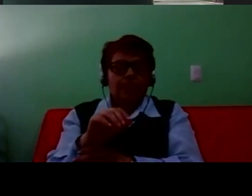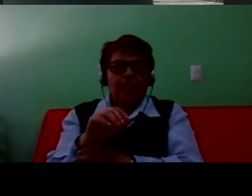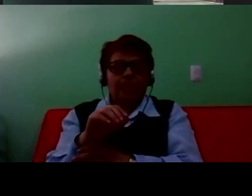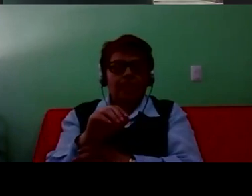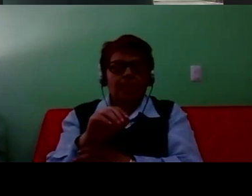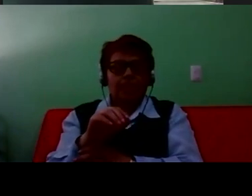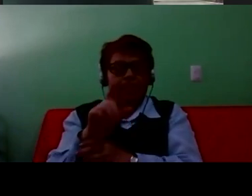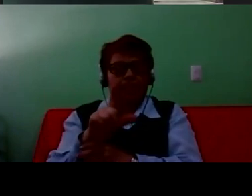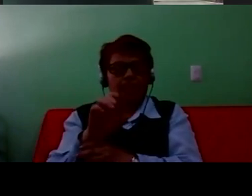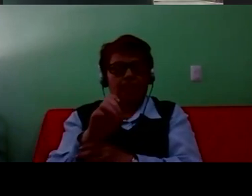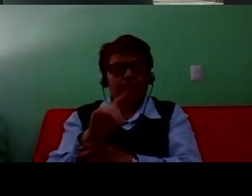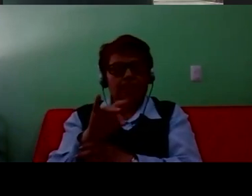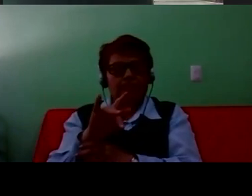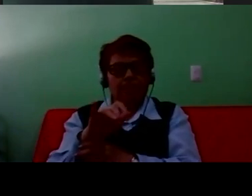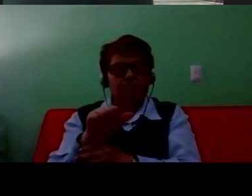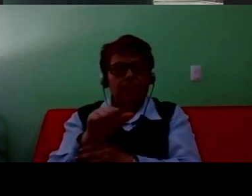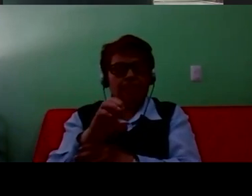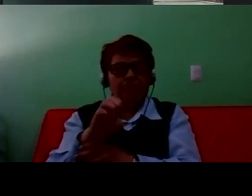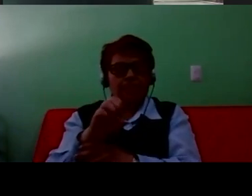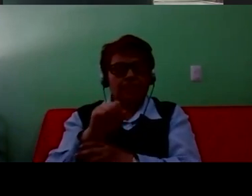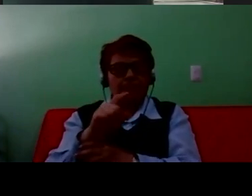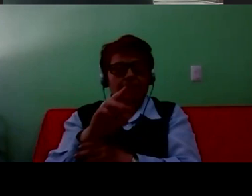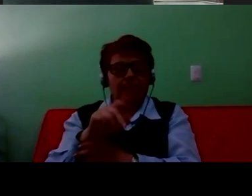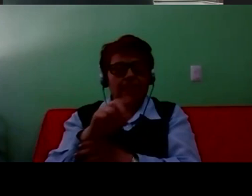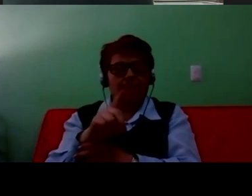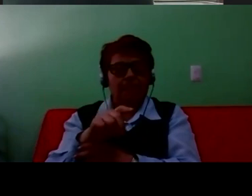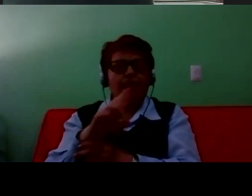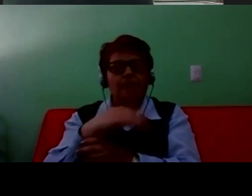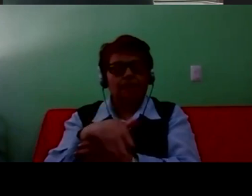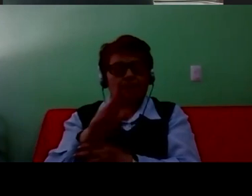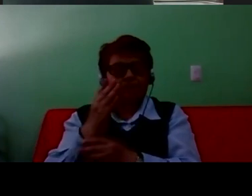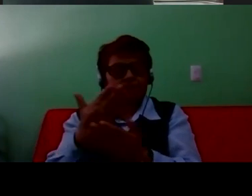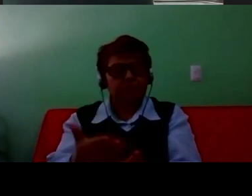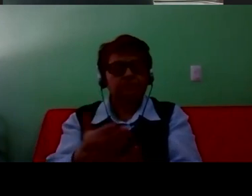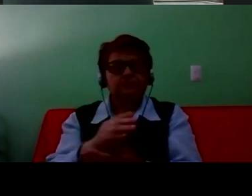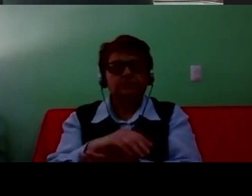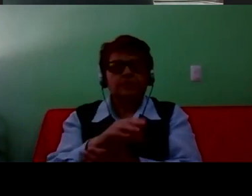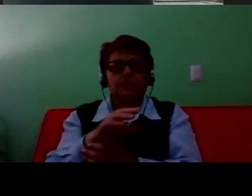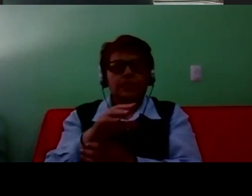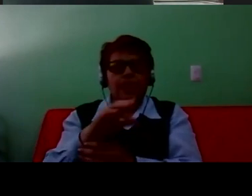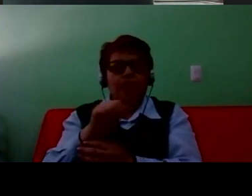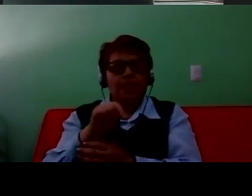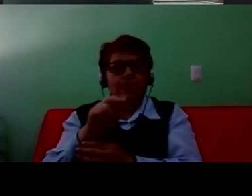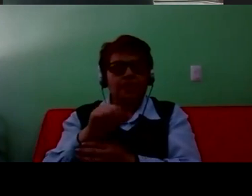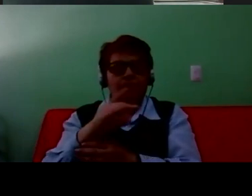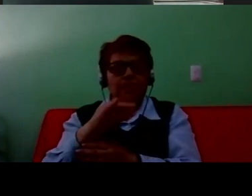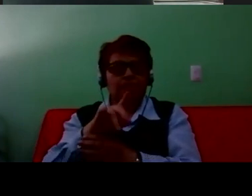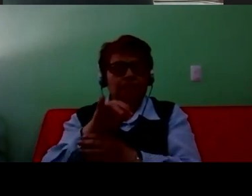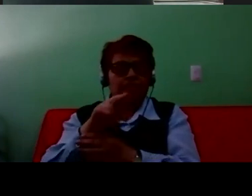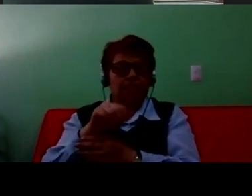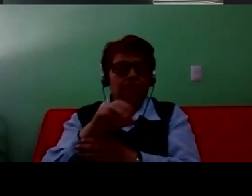Diputada Leticia Estrada Hernández. Presente. Gracias. Diputada Ana Cristina Hernández Trejo.